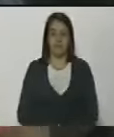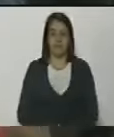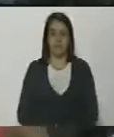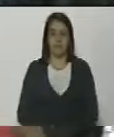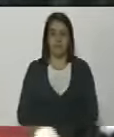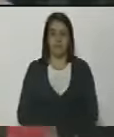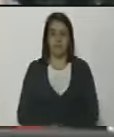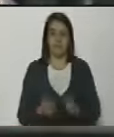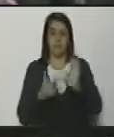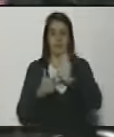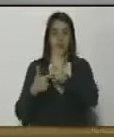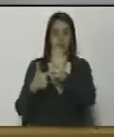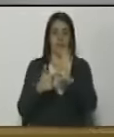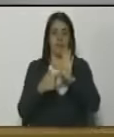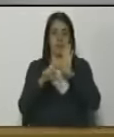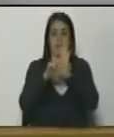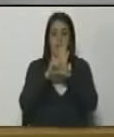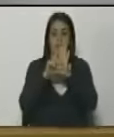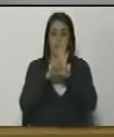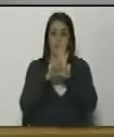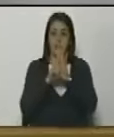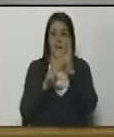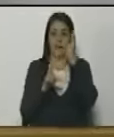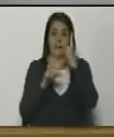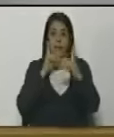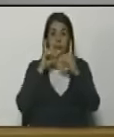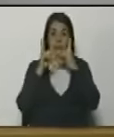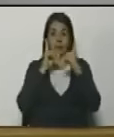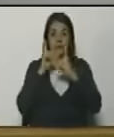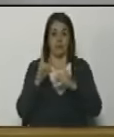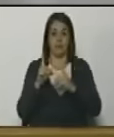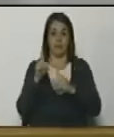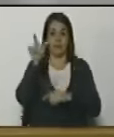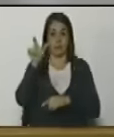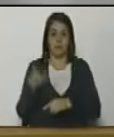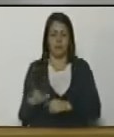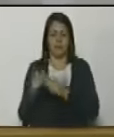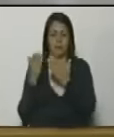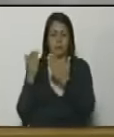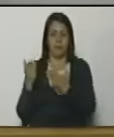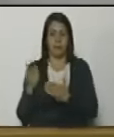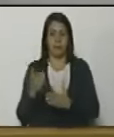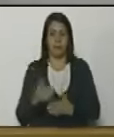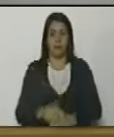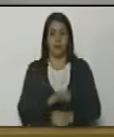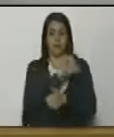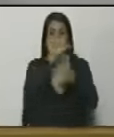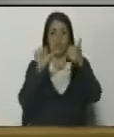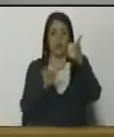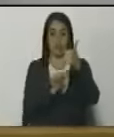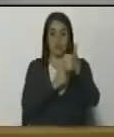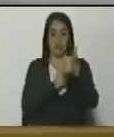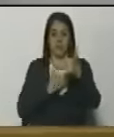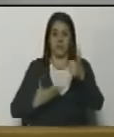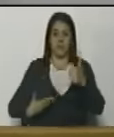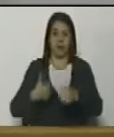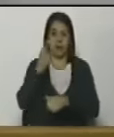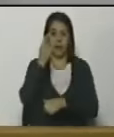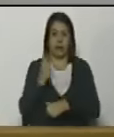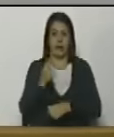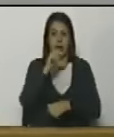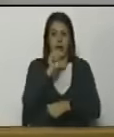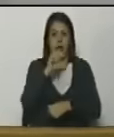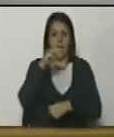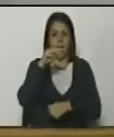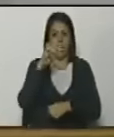Para presentar la ley en primera discusión, voy a dejar en el derecho de palabra a la segunda vicepresidente, diputada